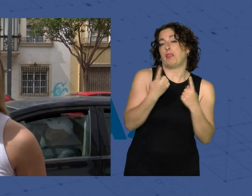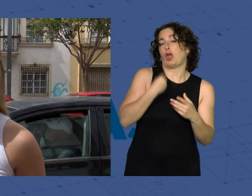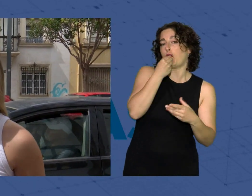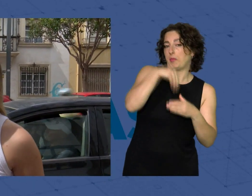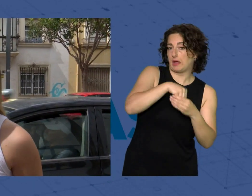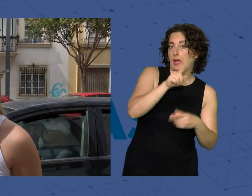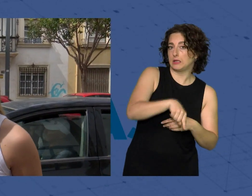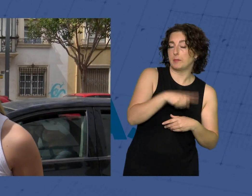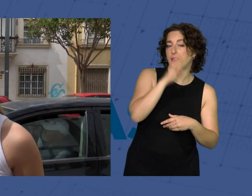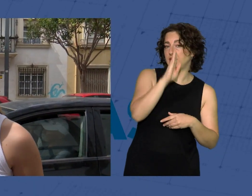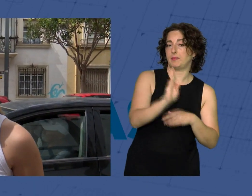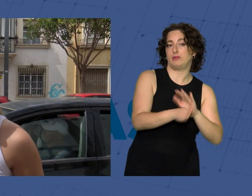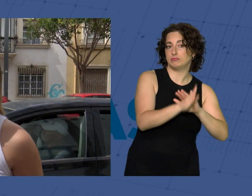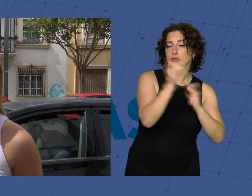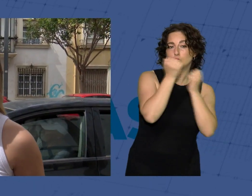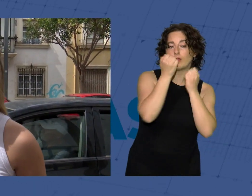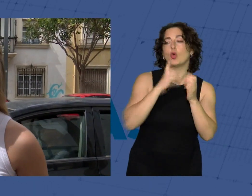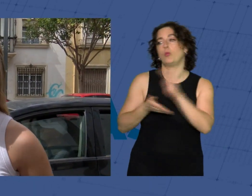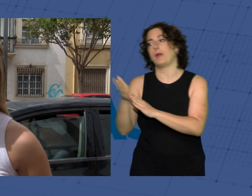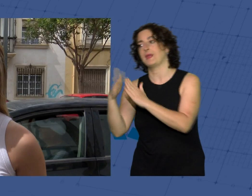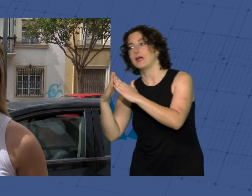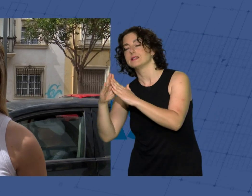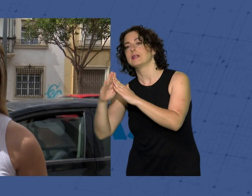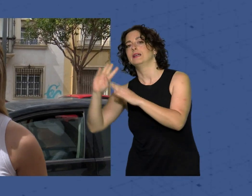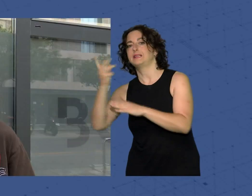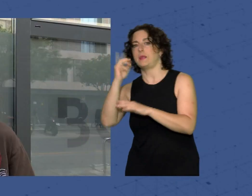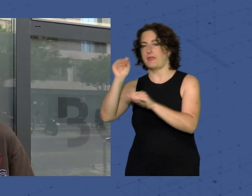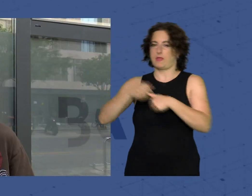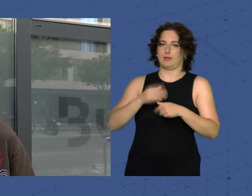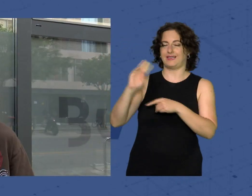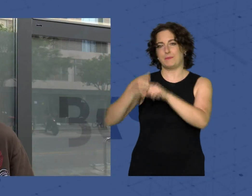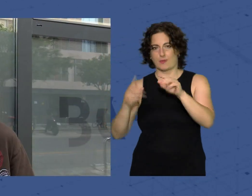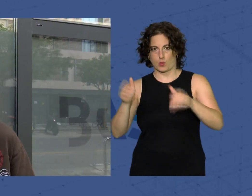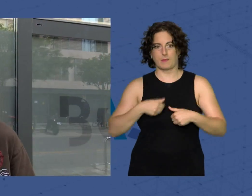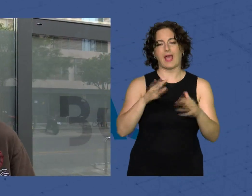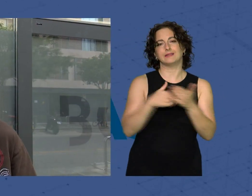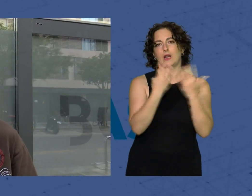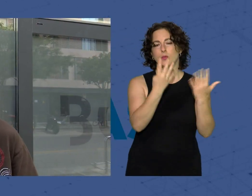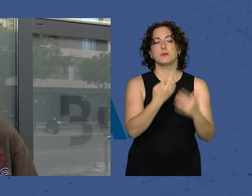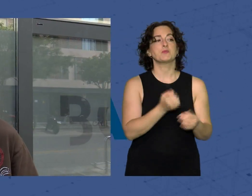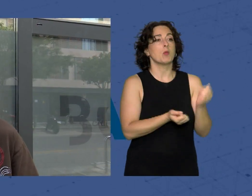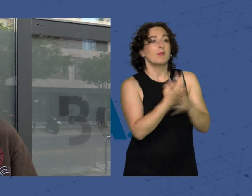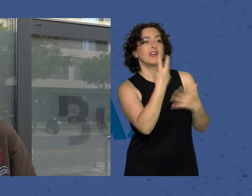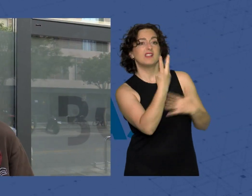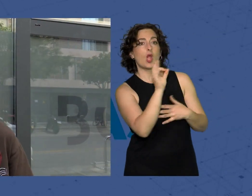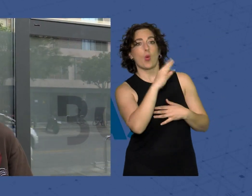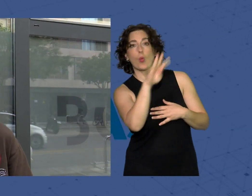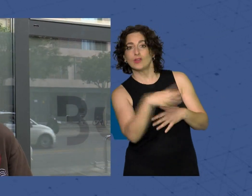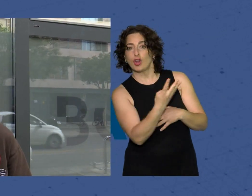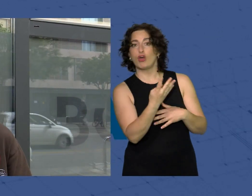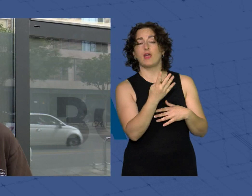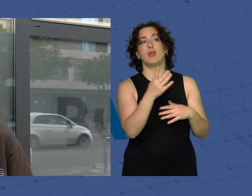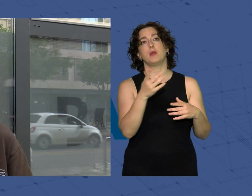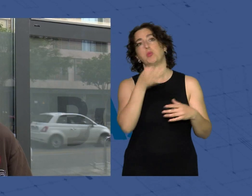metía otra vez directamente o si no iba a mi casa y a las 3 y media también estaba aquí hasta las 9 o así. Por la mañana 3 o 4 y por la tarde hasta por la noche